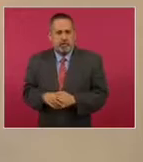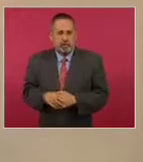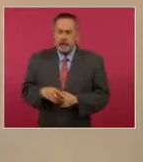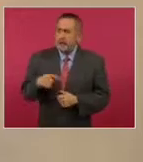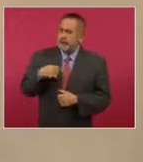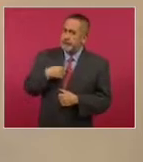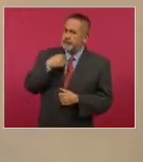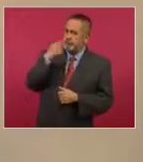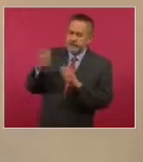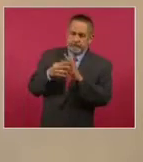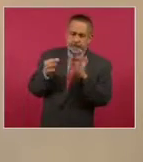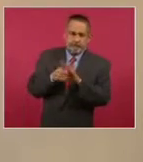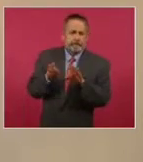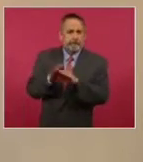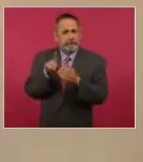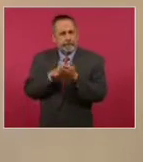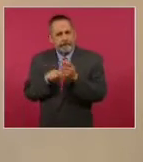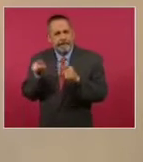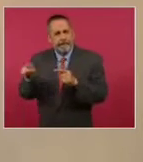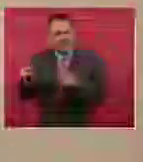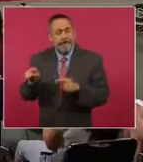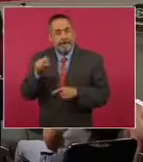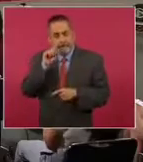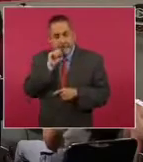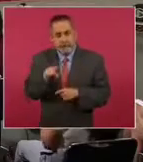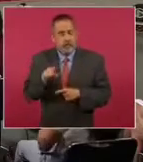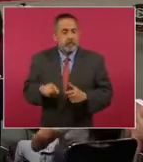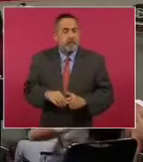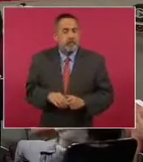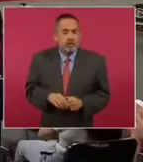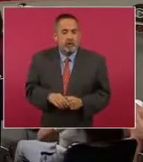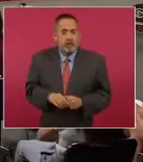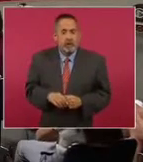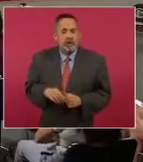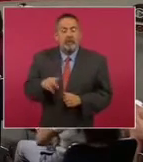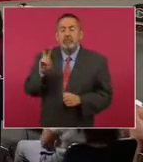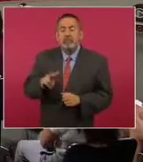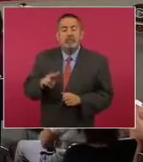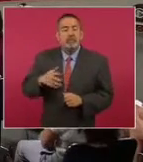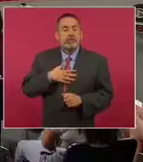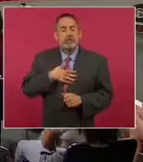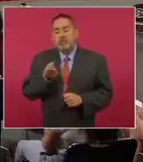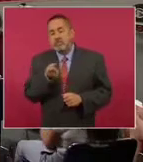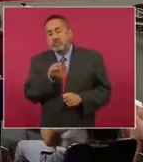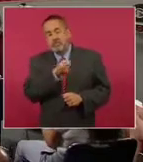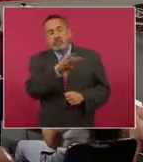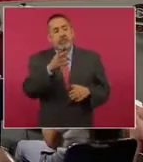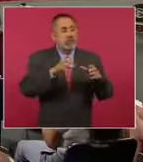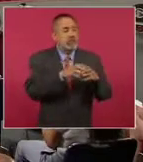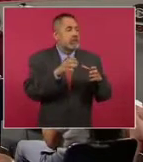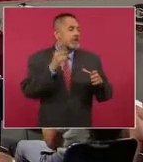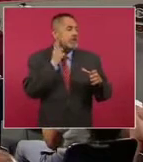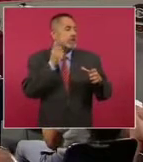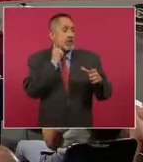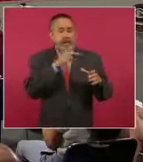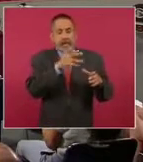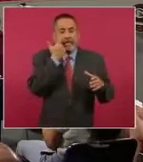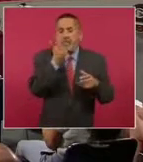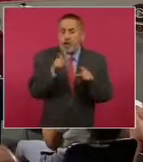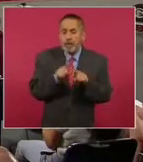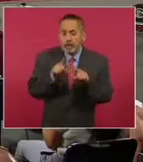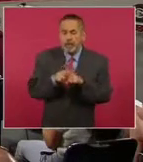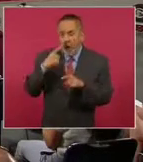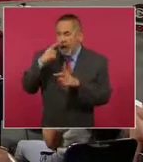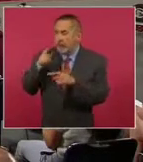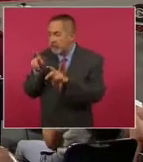mencionarle que esta petición es también del interés de legisladores de Estados Unidos,